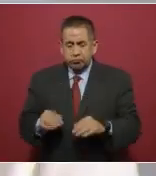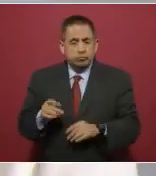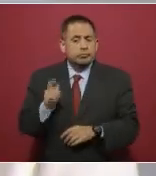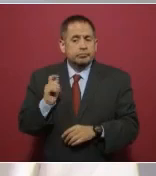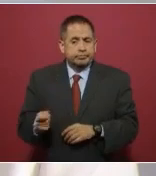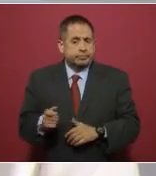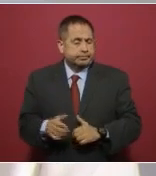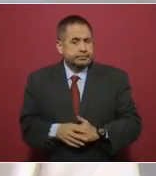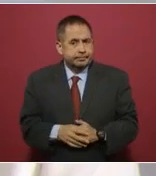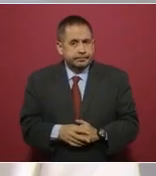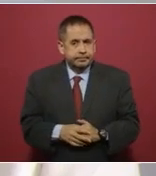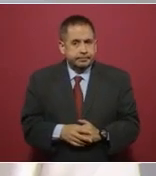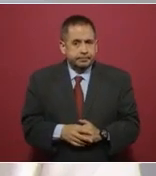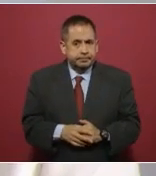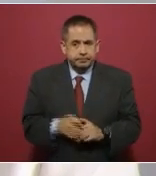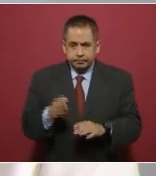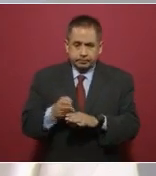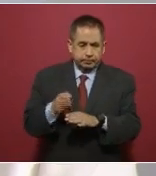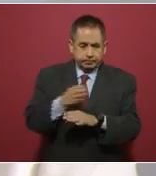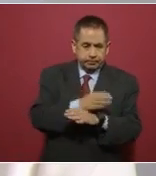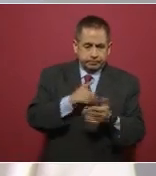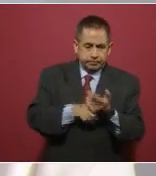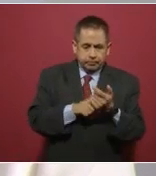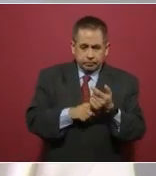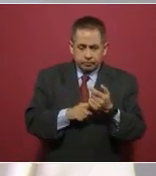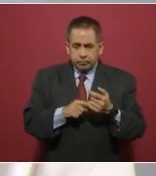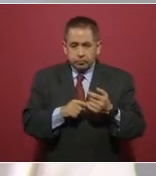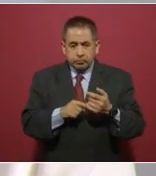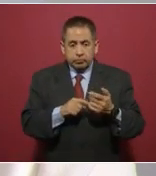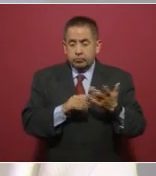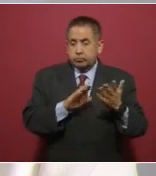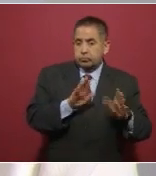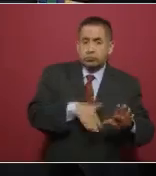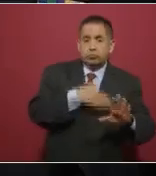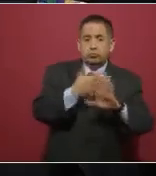cabo, se ejecuta un golpe de Estado